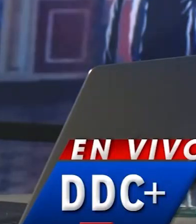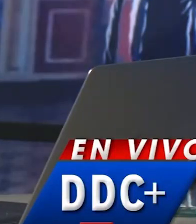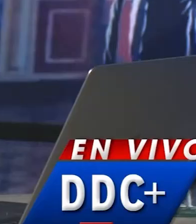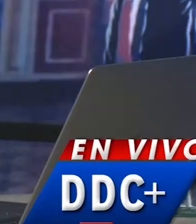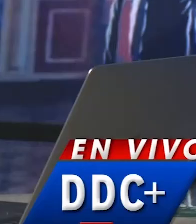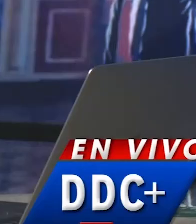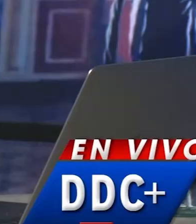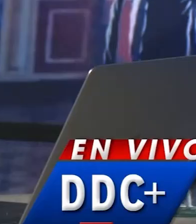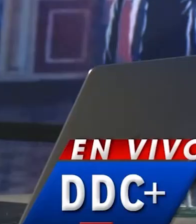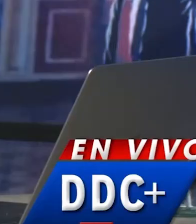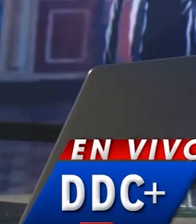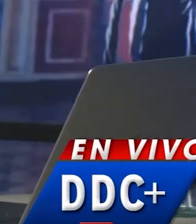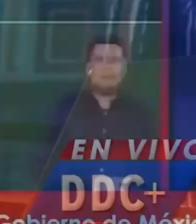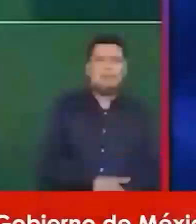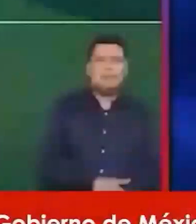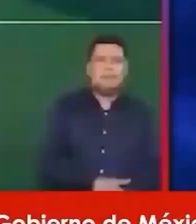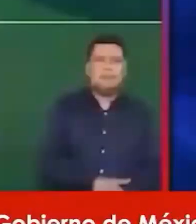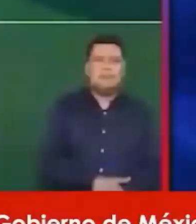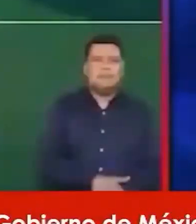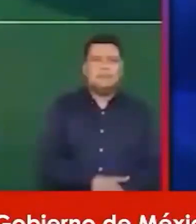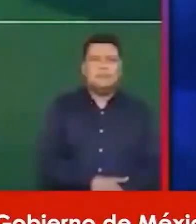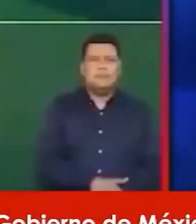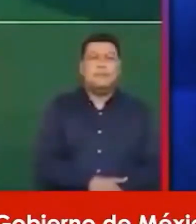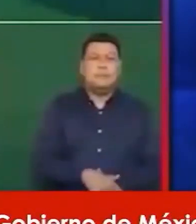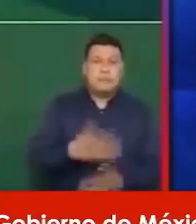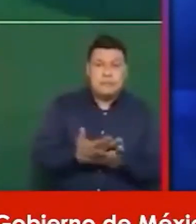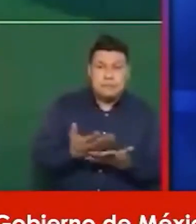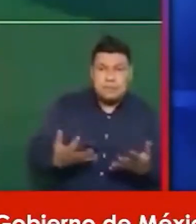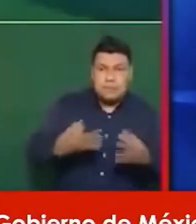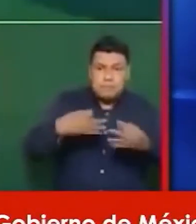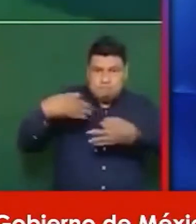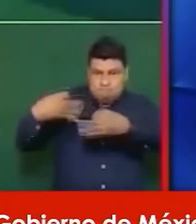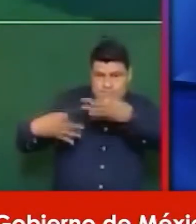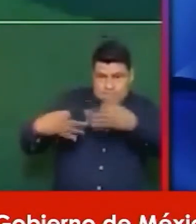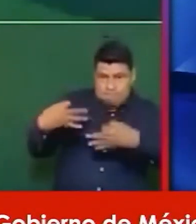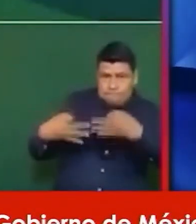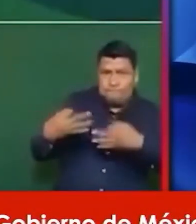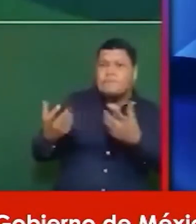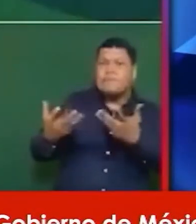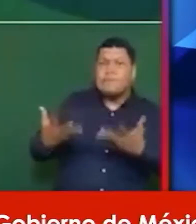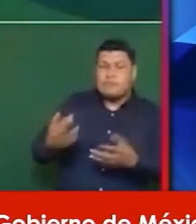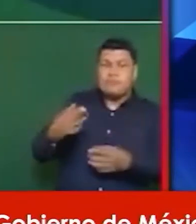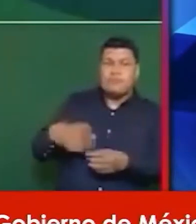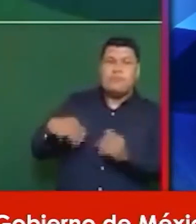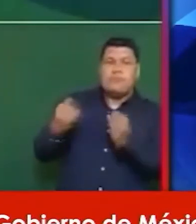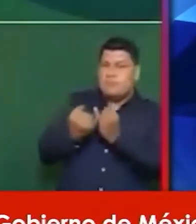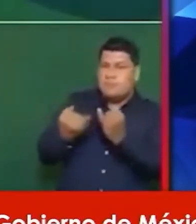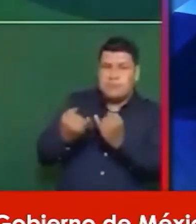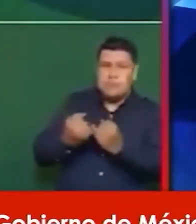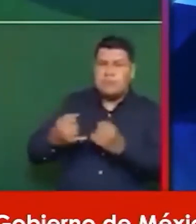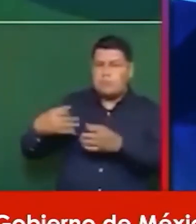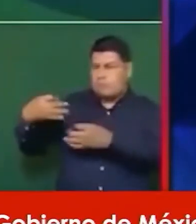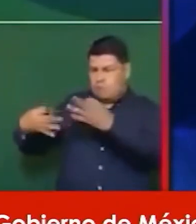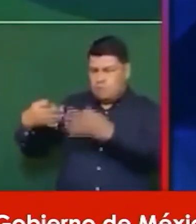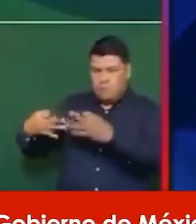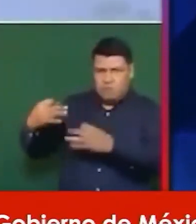debido proceso. Vamos a ver. La Fiscalía y el Poder